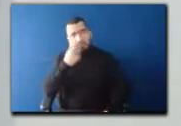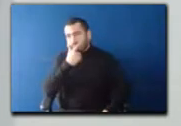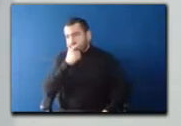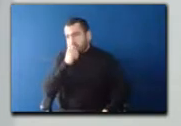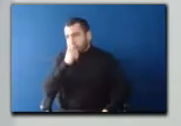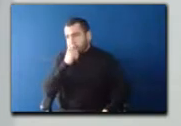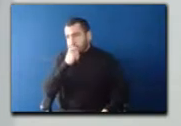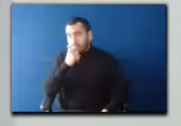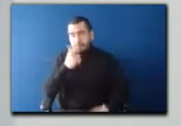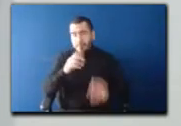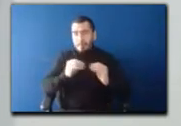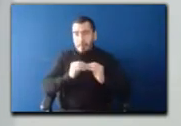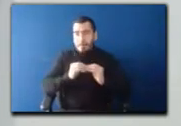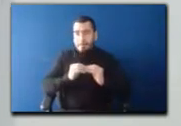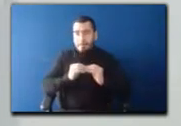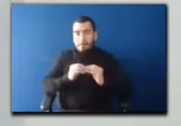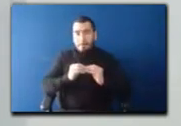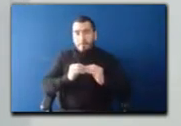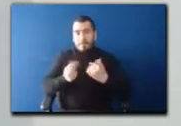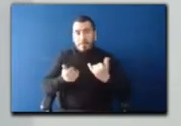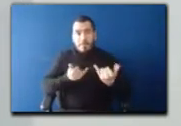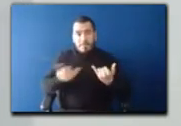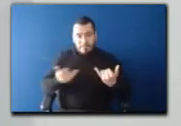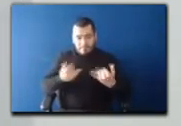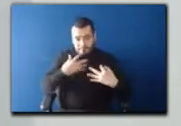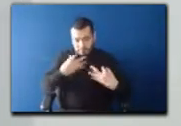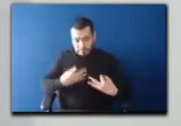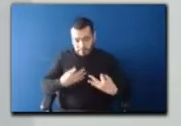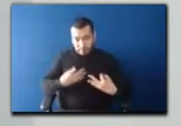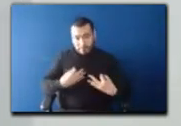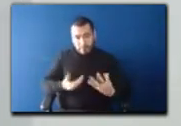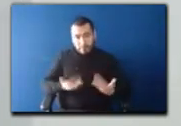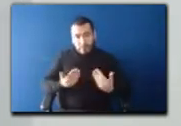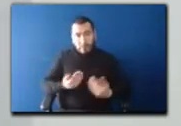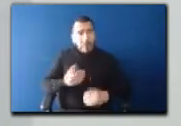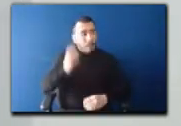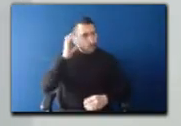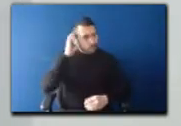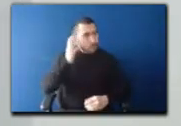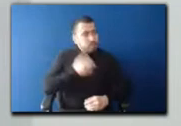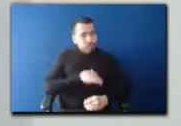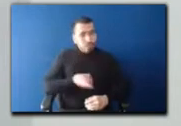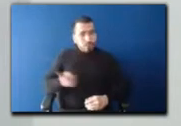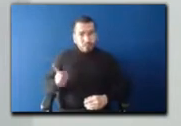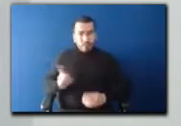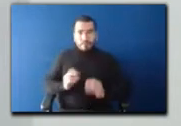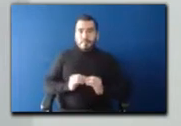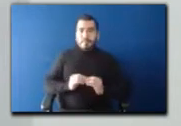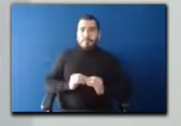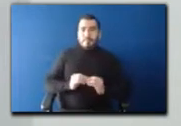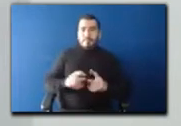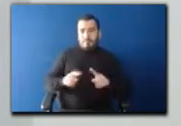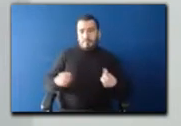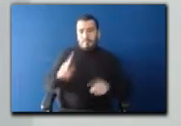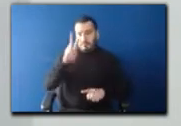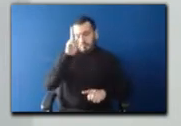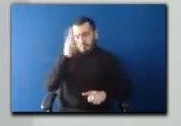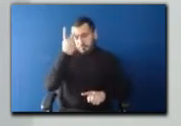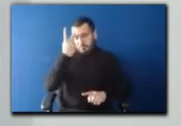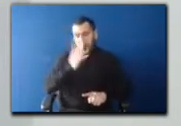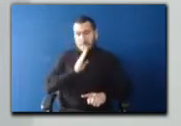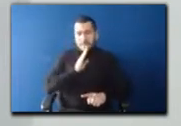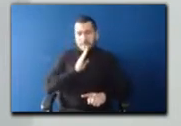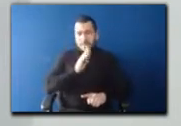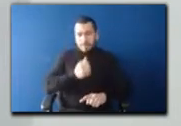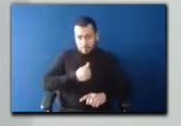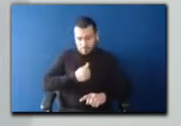existen y generan valor por sí mismas. Y hay una gran equivocación allí. Porque el que genera valor es el que cambia y se